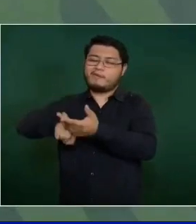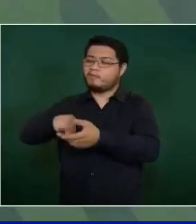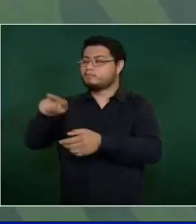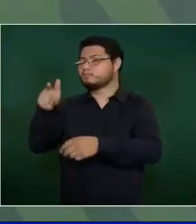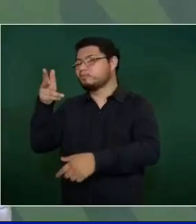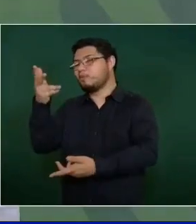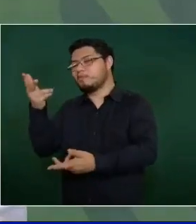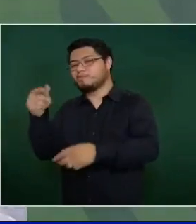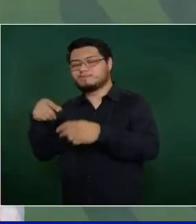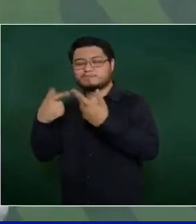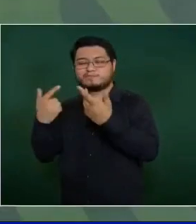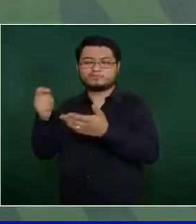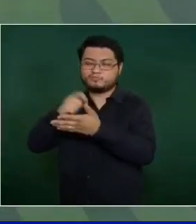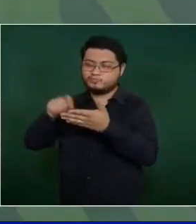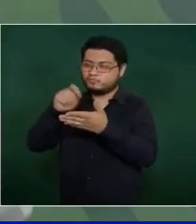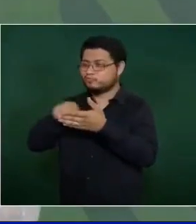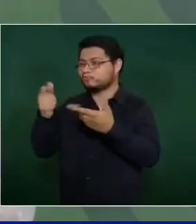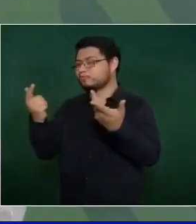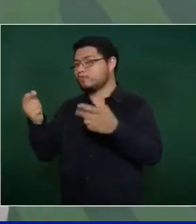En el Porfiriato